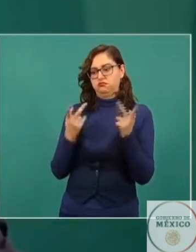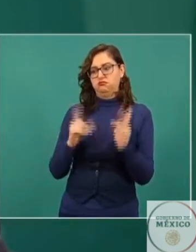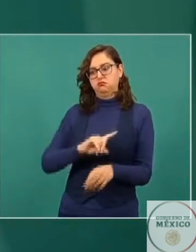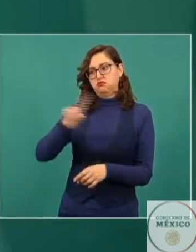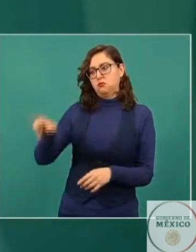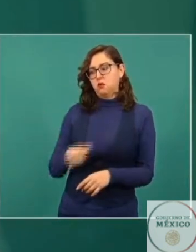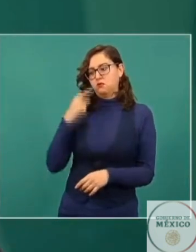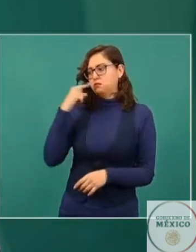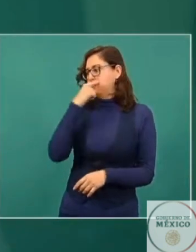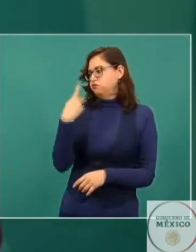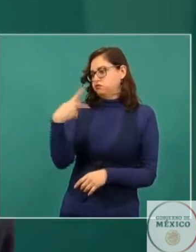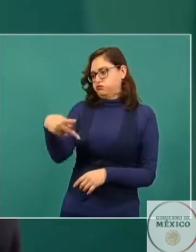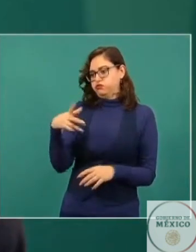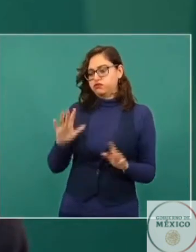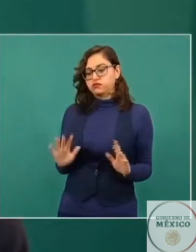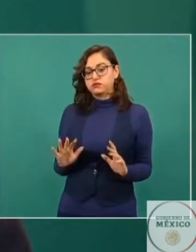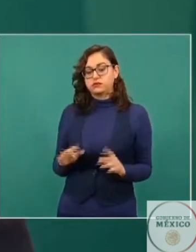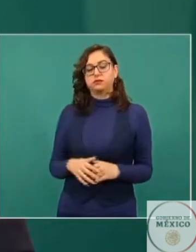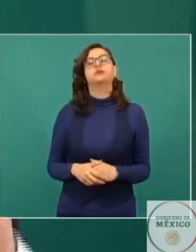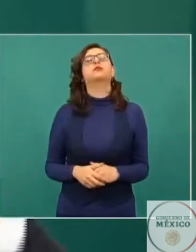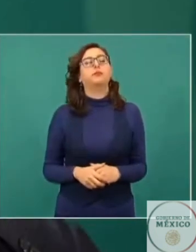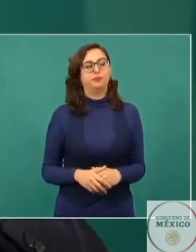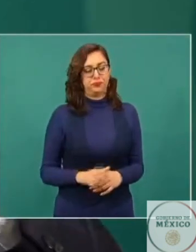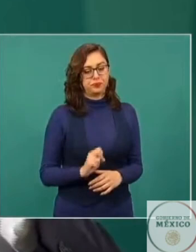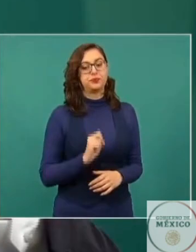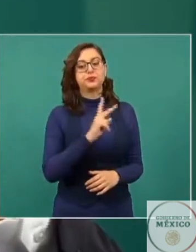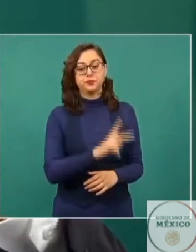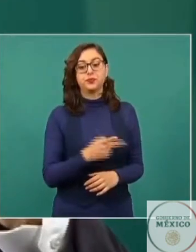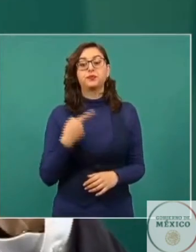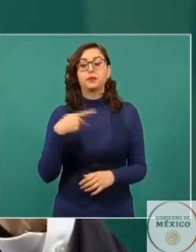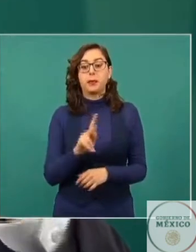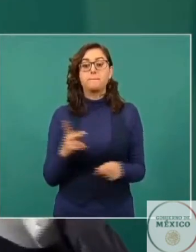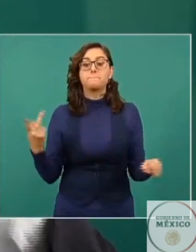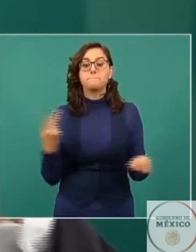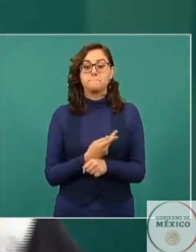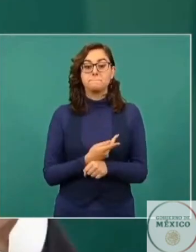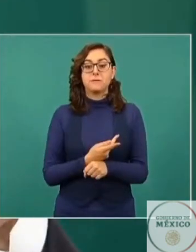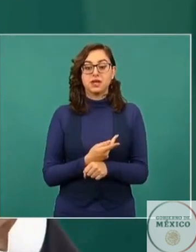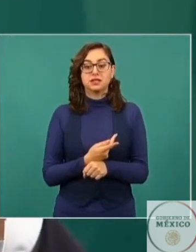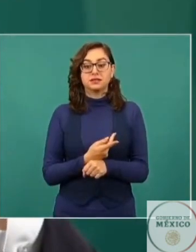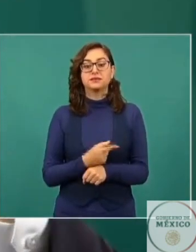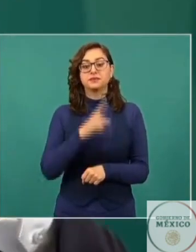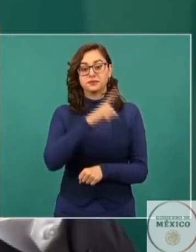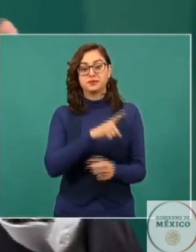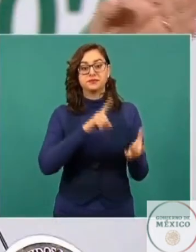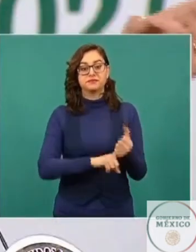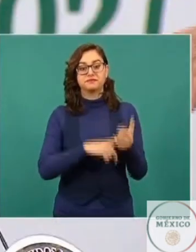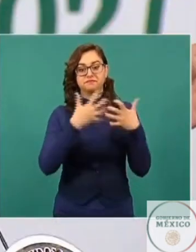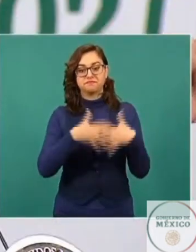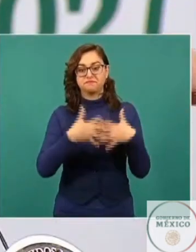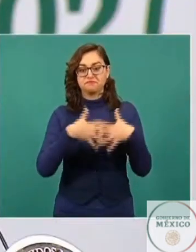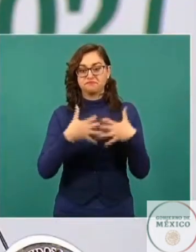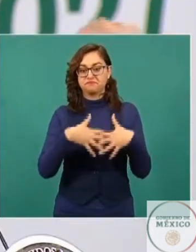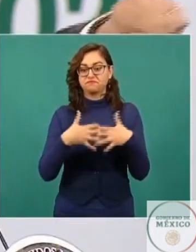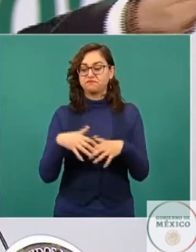que no dicen, y sí lo decimos nosotros en nuestra demanda, es que están generando armas incluso que saben que están destinadas al